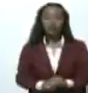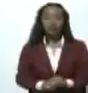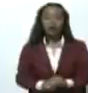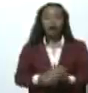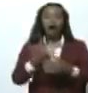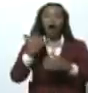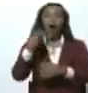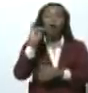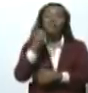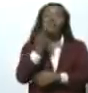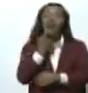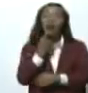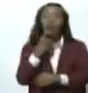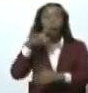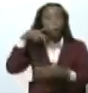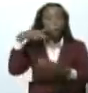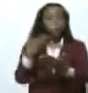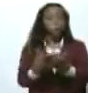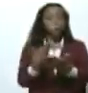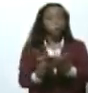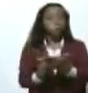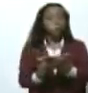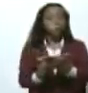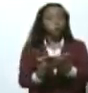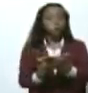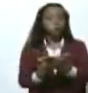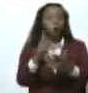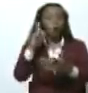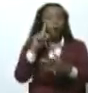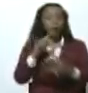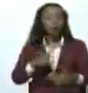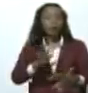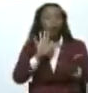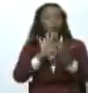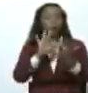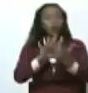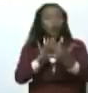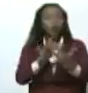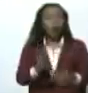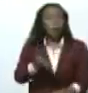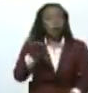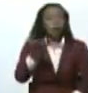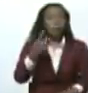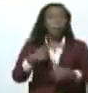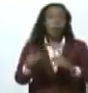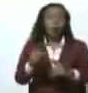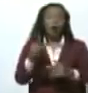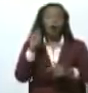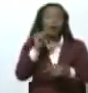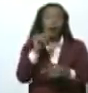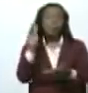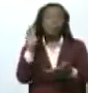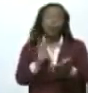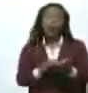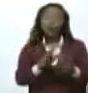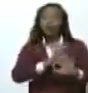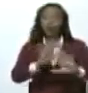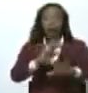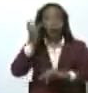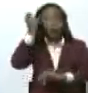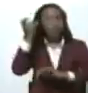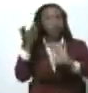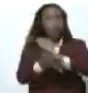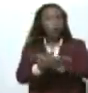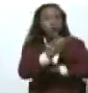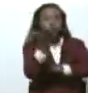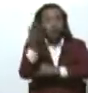pendientes por ser confirmados con la transmisión restante, pero que marcan sin duda, ya dan una idea